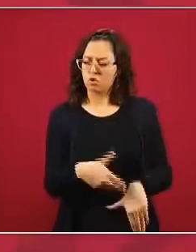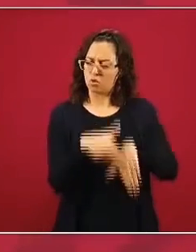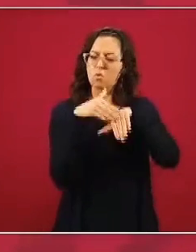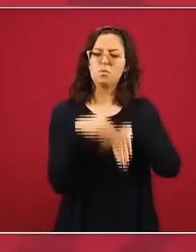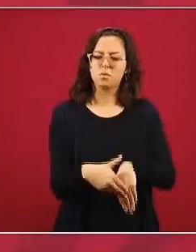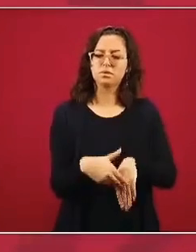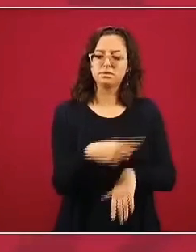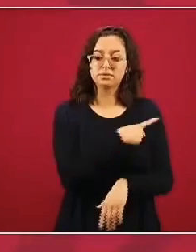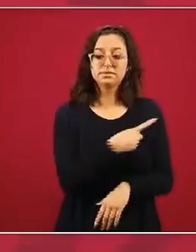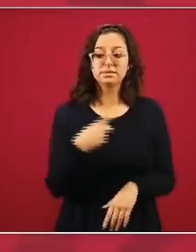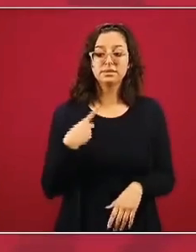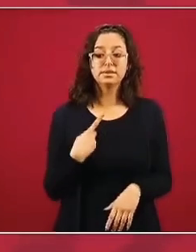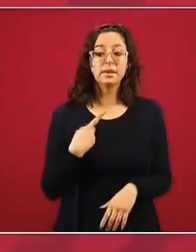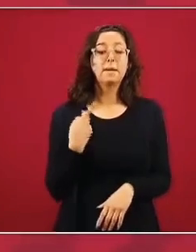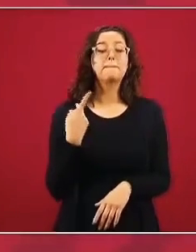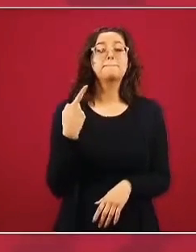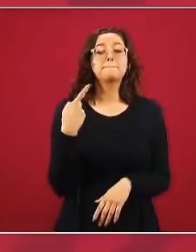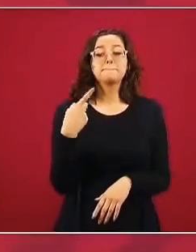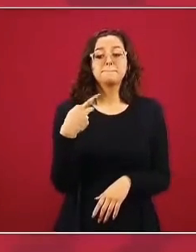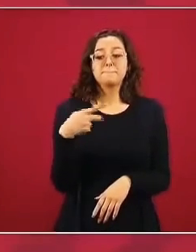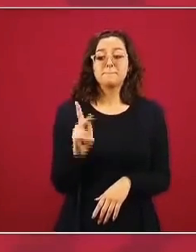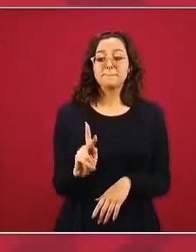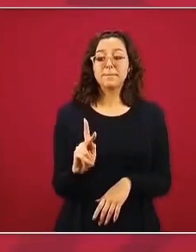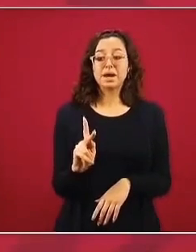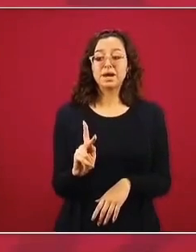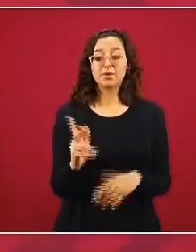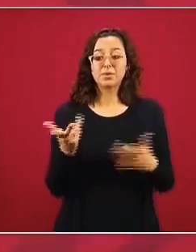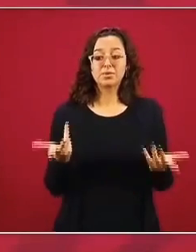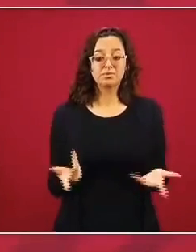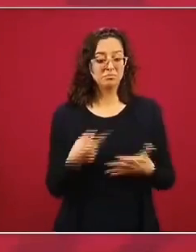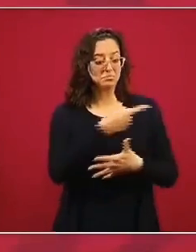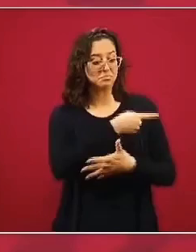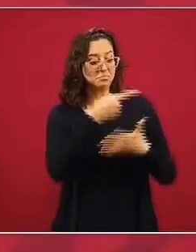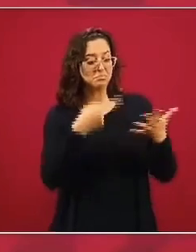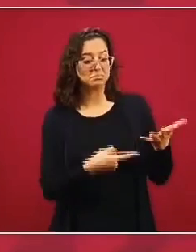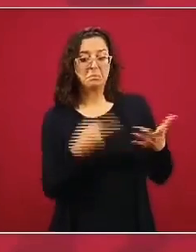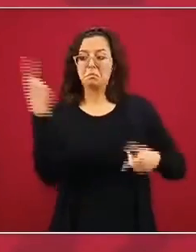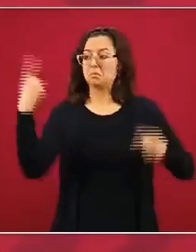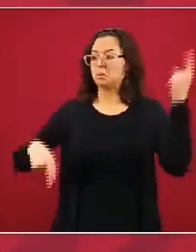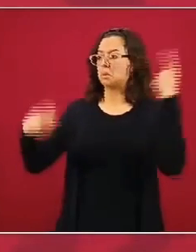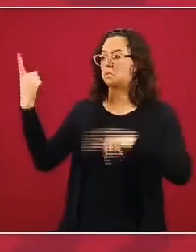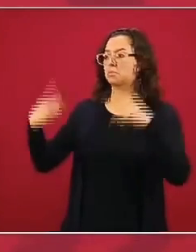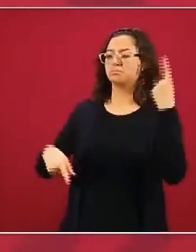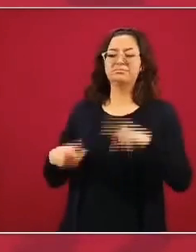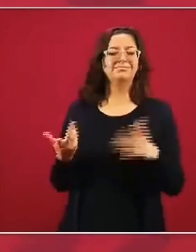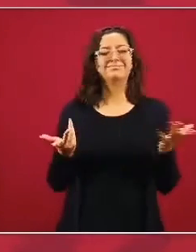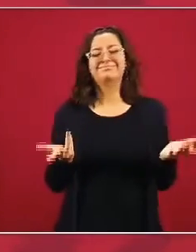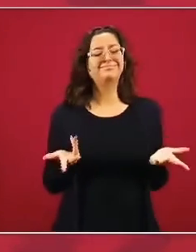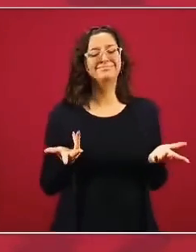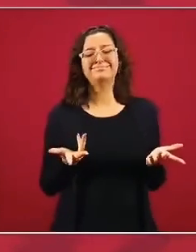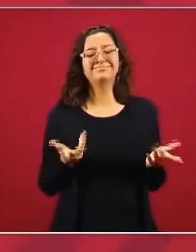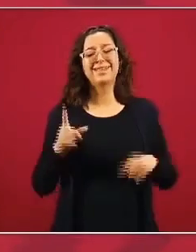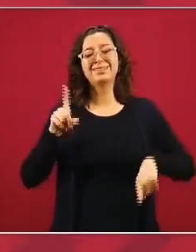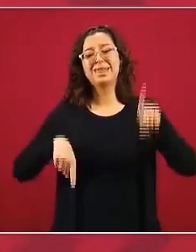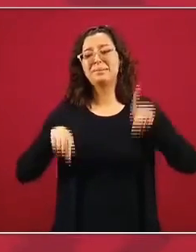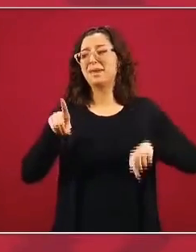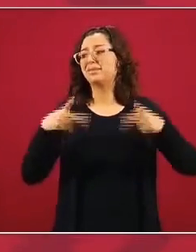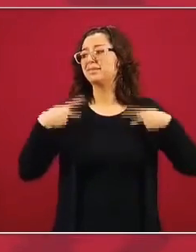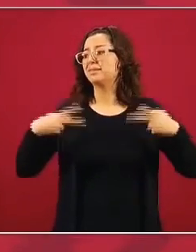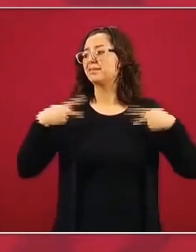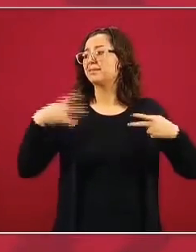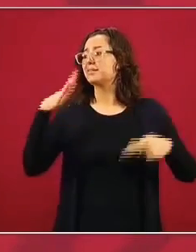médicas, pero depende mucho de nosotros. Ayer recordaba, y esto no se debe de